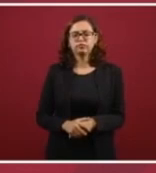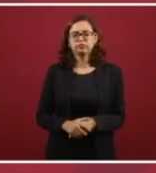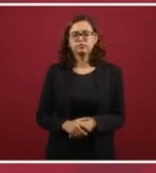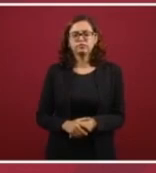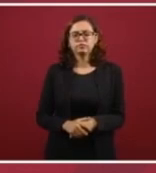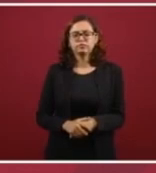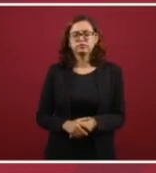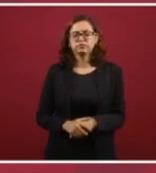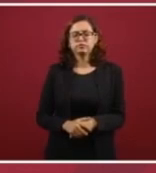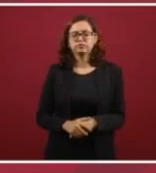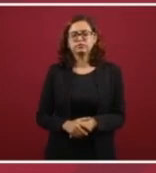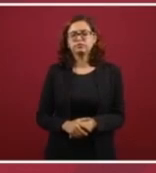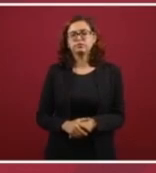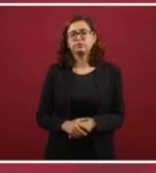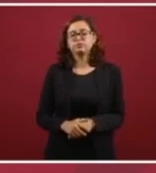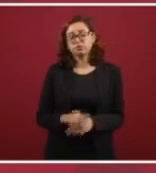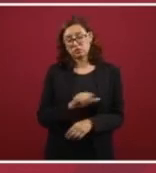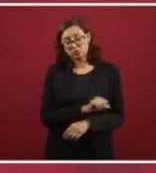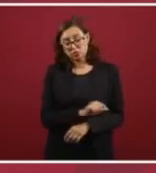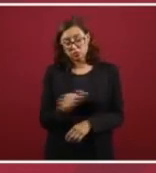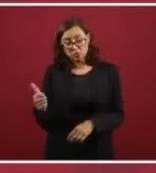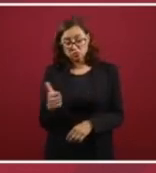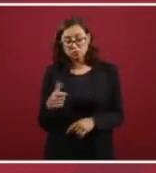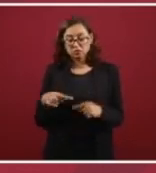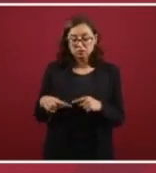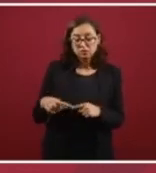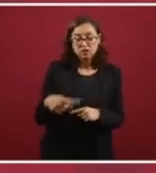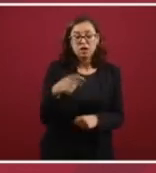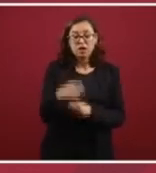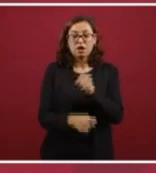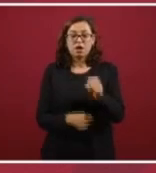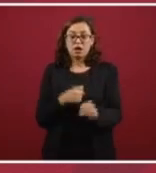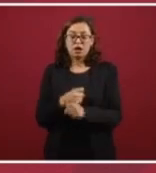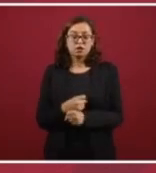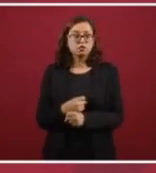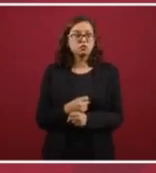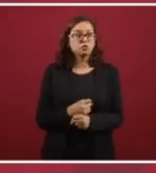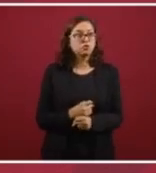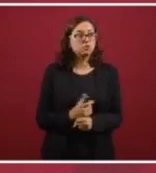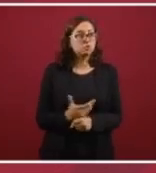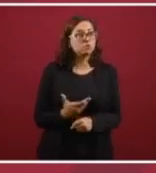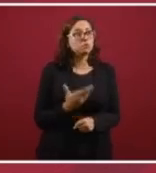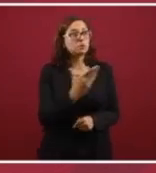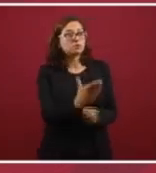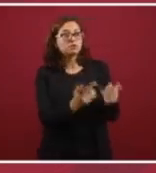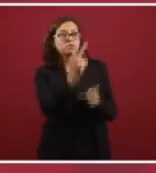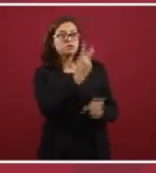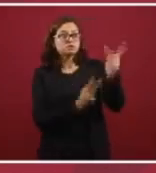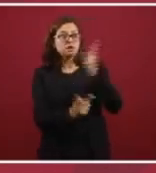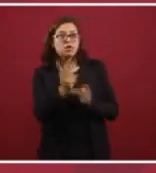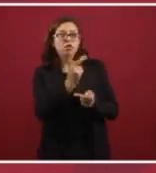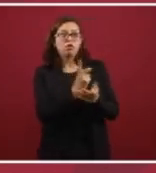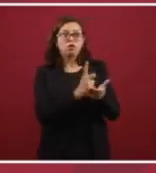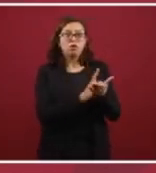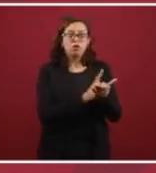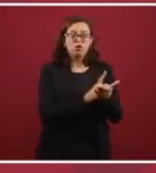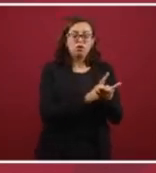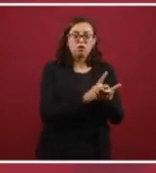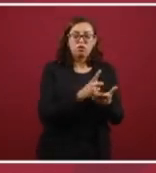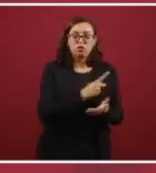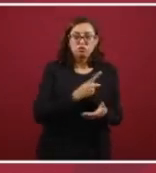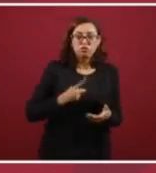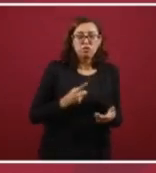En todo este año no aumenta la deuda pública y se